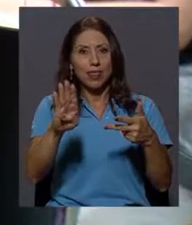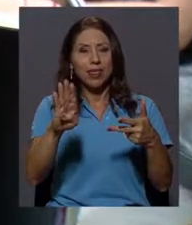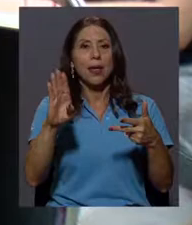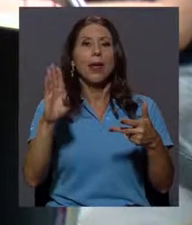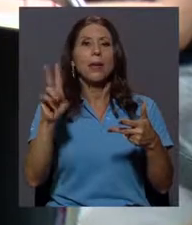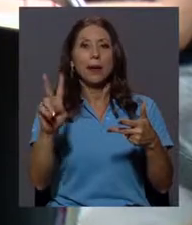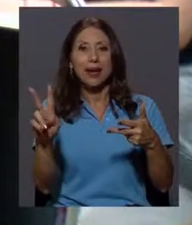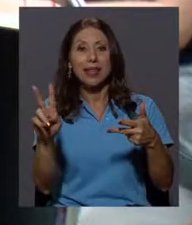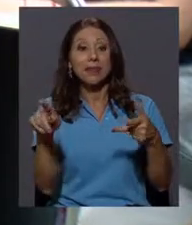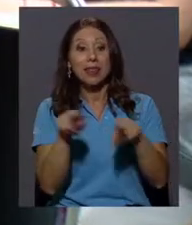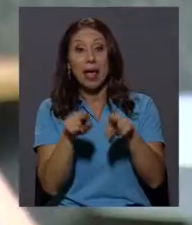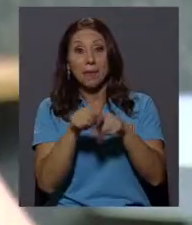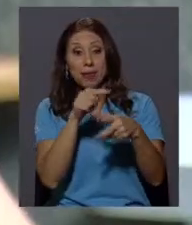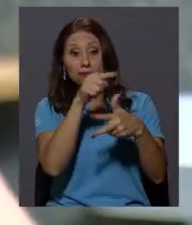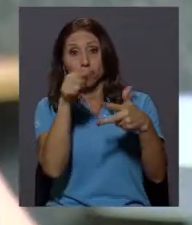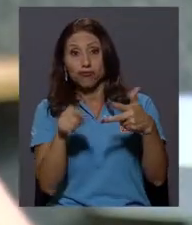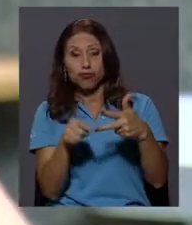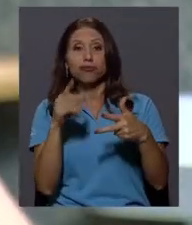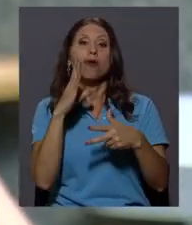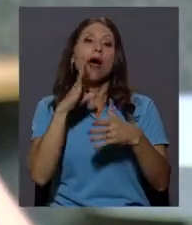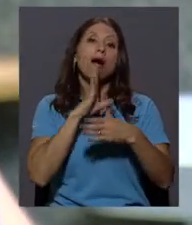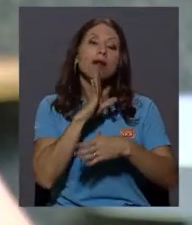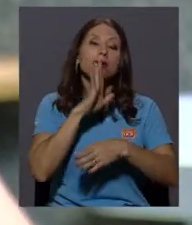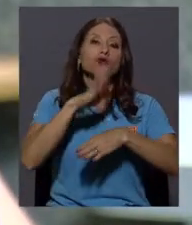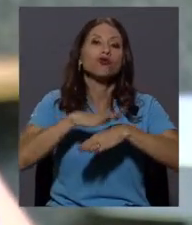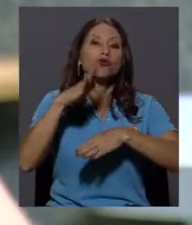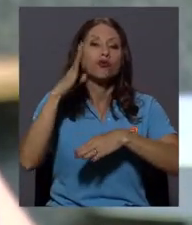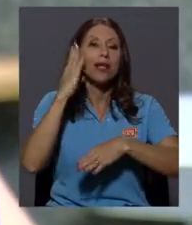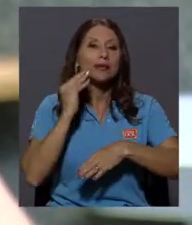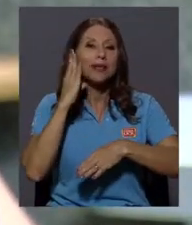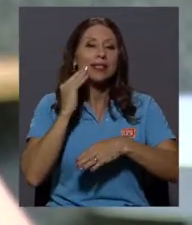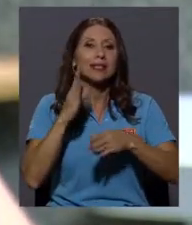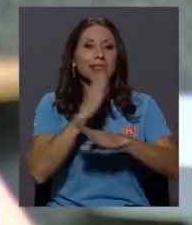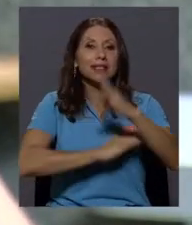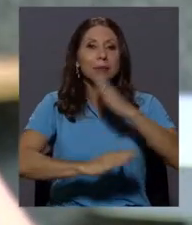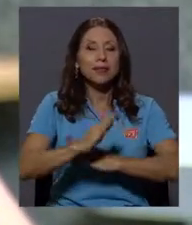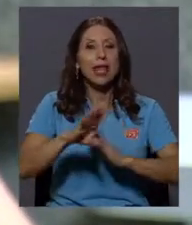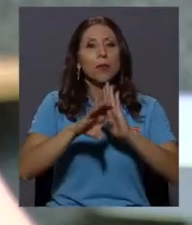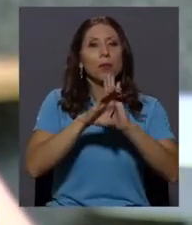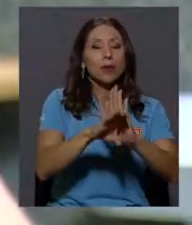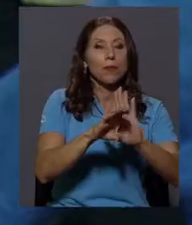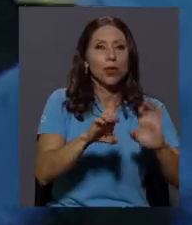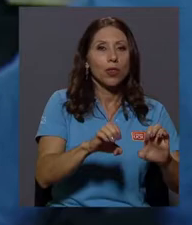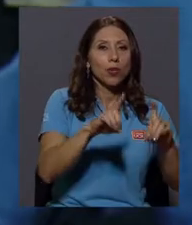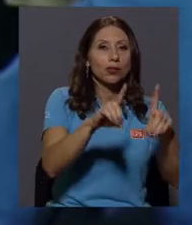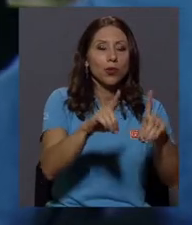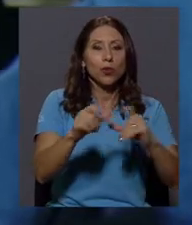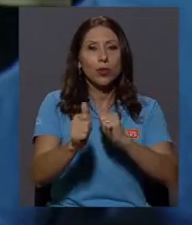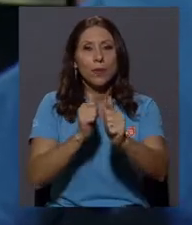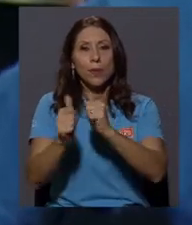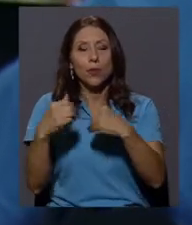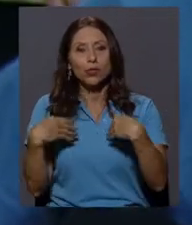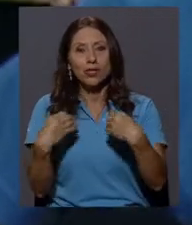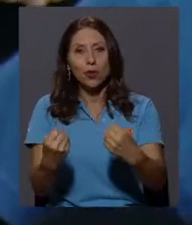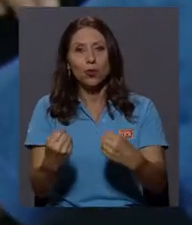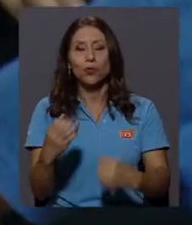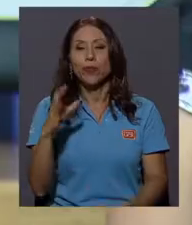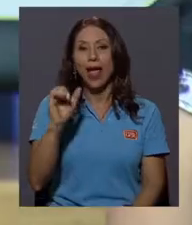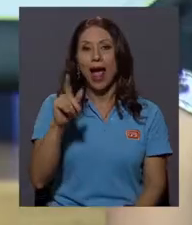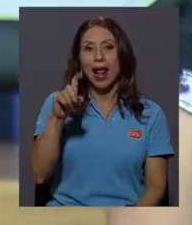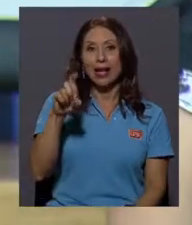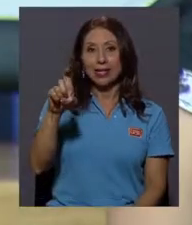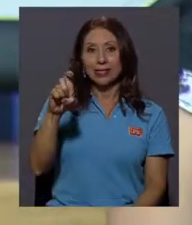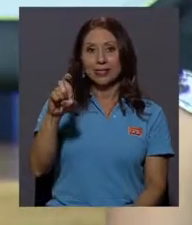también sus vivencias como personas con discapacidad en áreas como la educación, el deporte y la salud. Alex